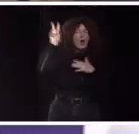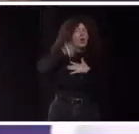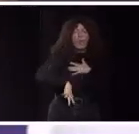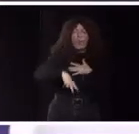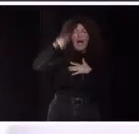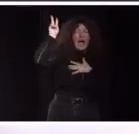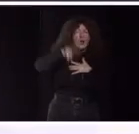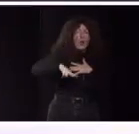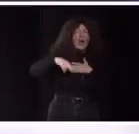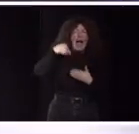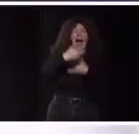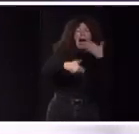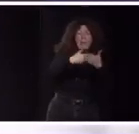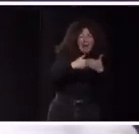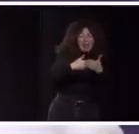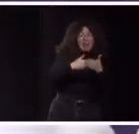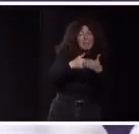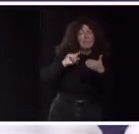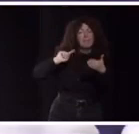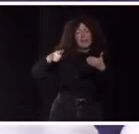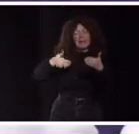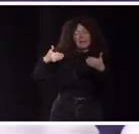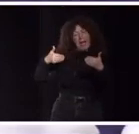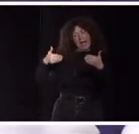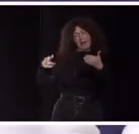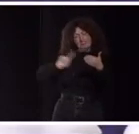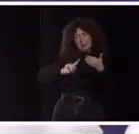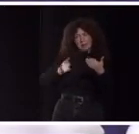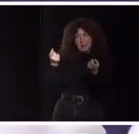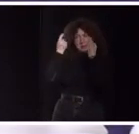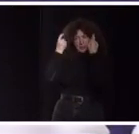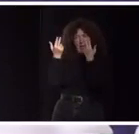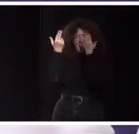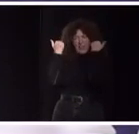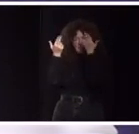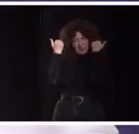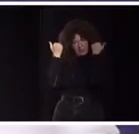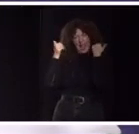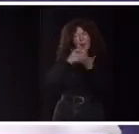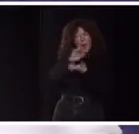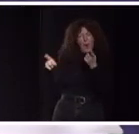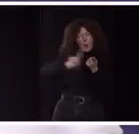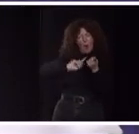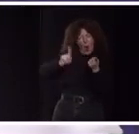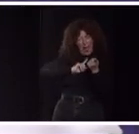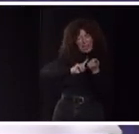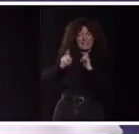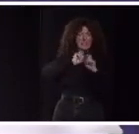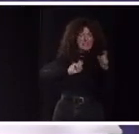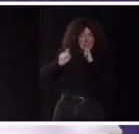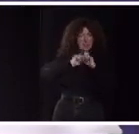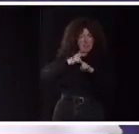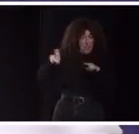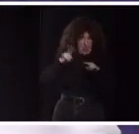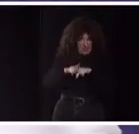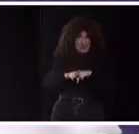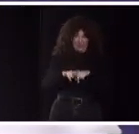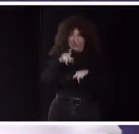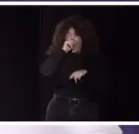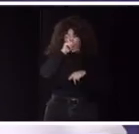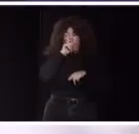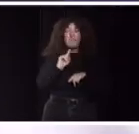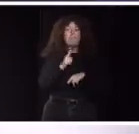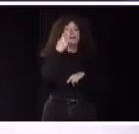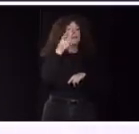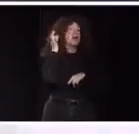avance sin un intento de disciplinamiento y de violencia política contra esas mujeres. La primera vez que Rosa Parks